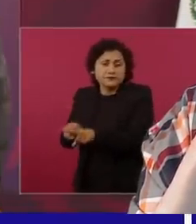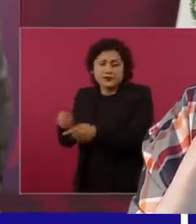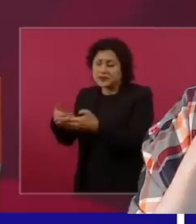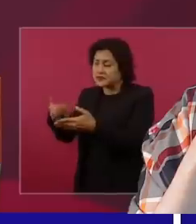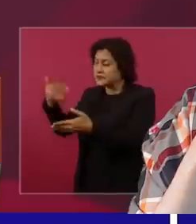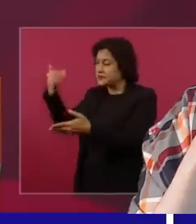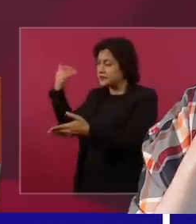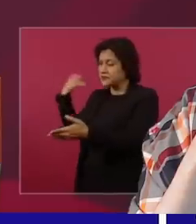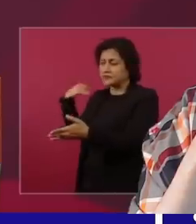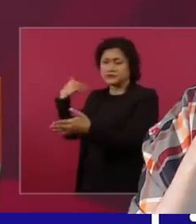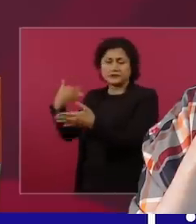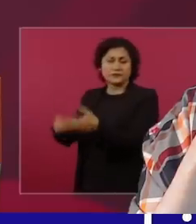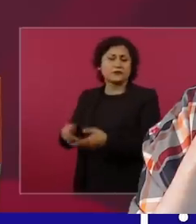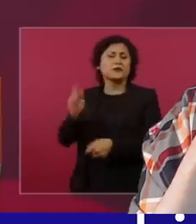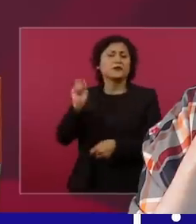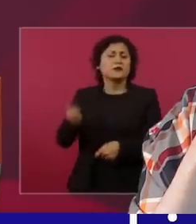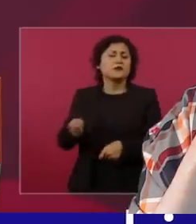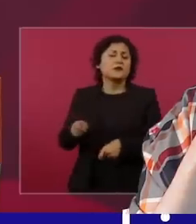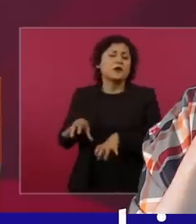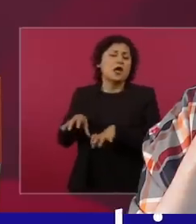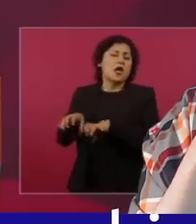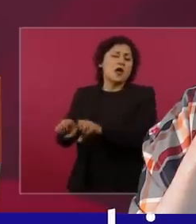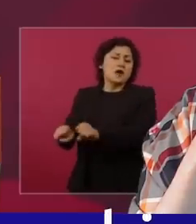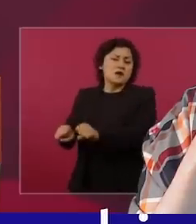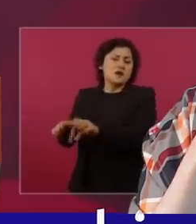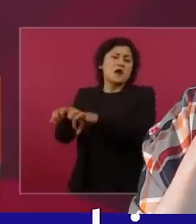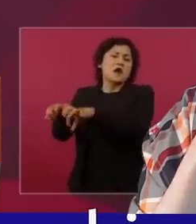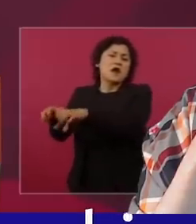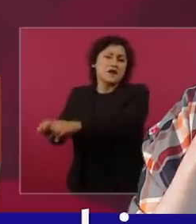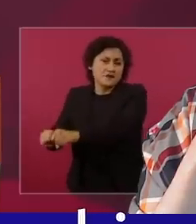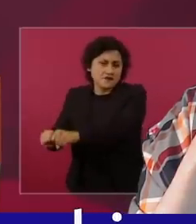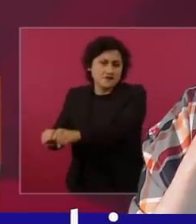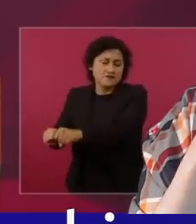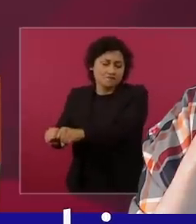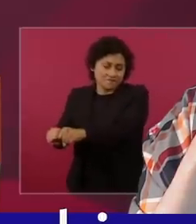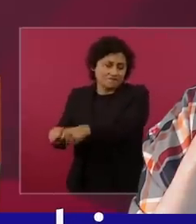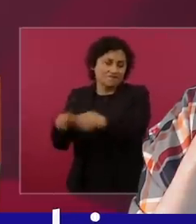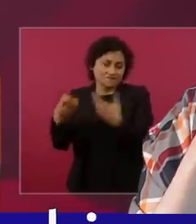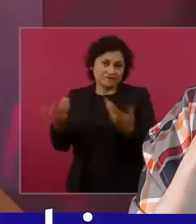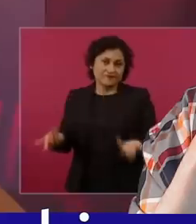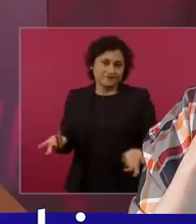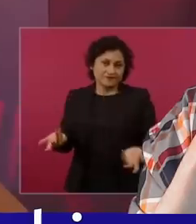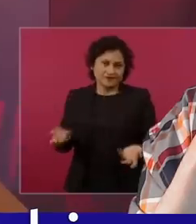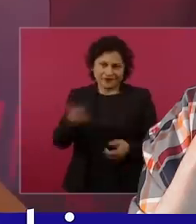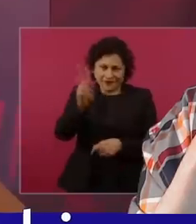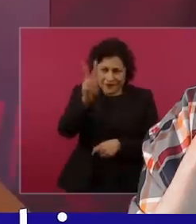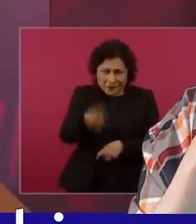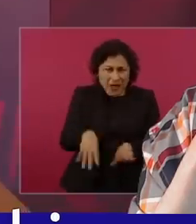También es un descaro que apenas y lo detienen